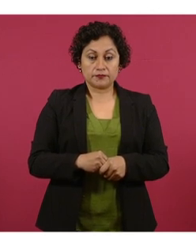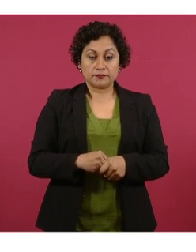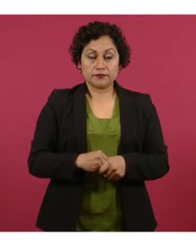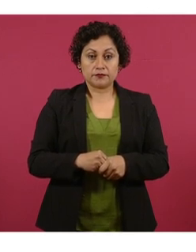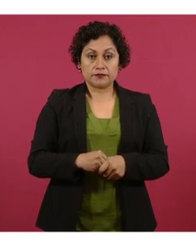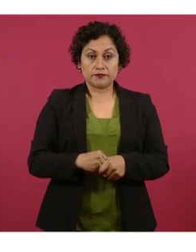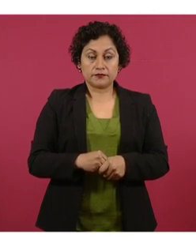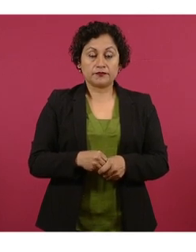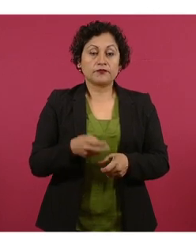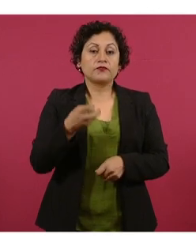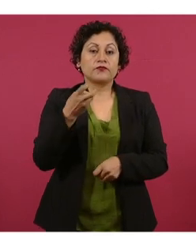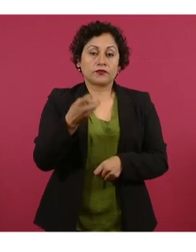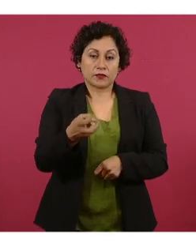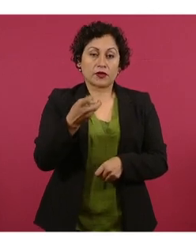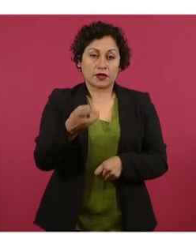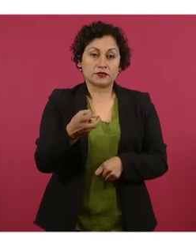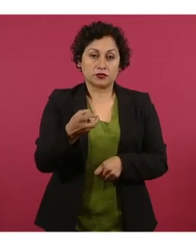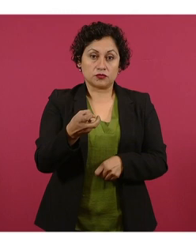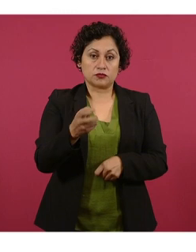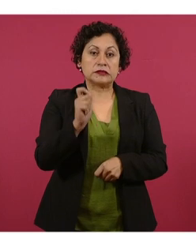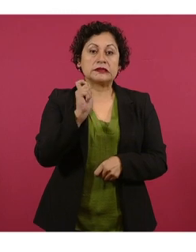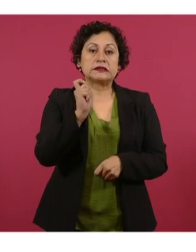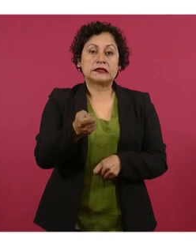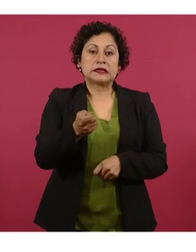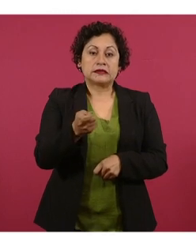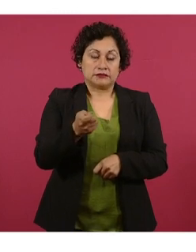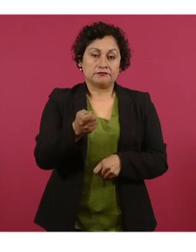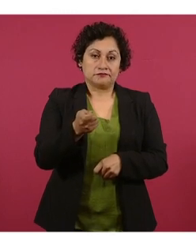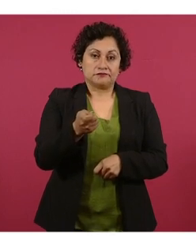Esto es con relación al producto.